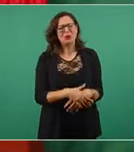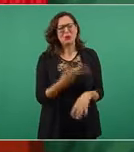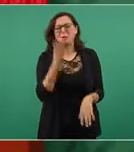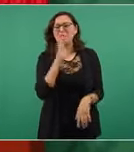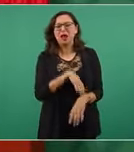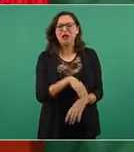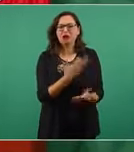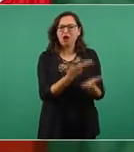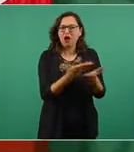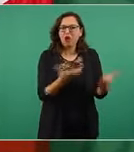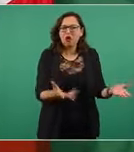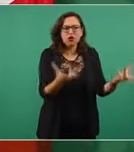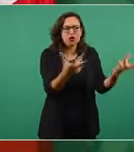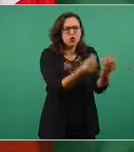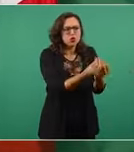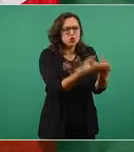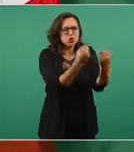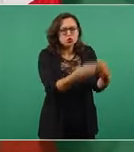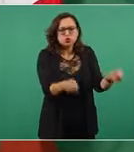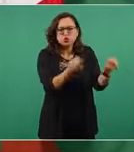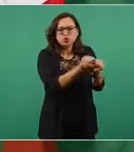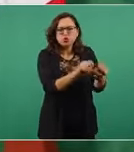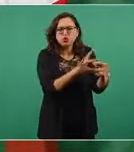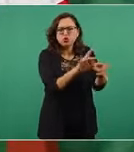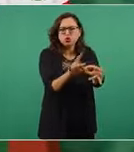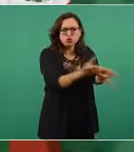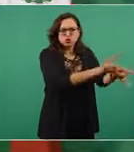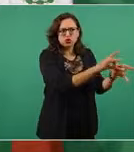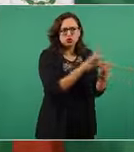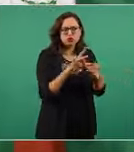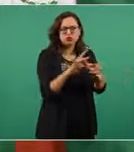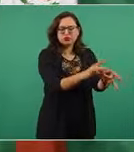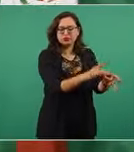una anécdota. Una vez viajaba yo